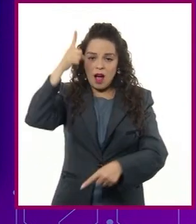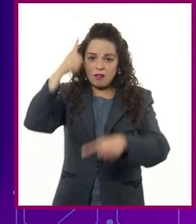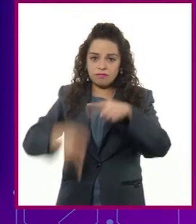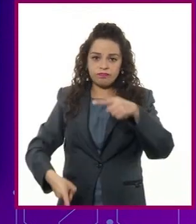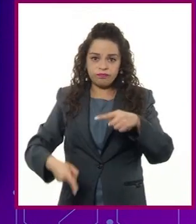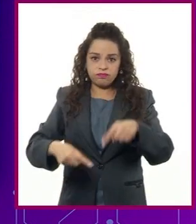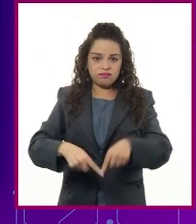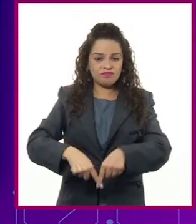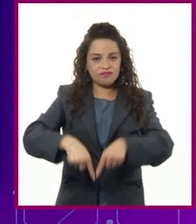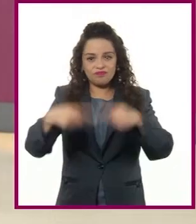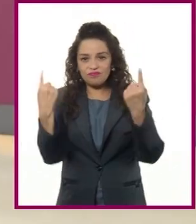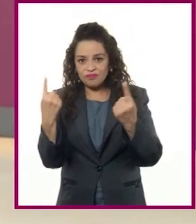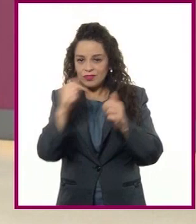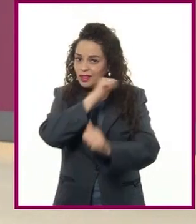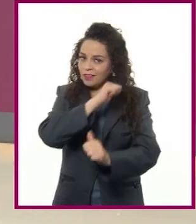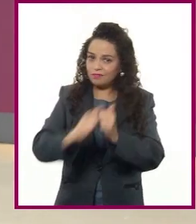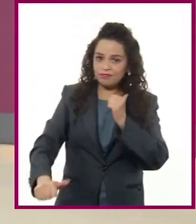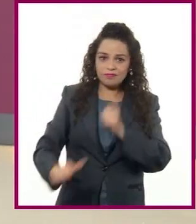relación.